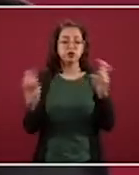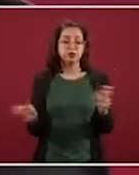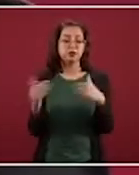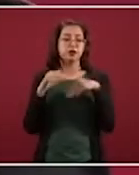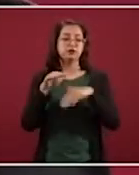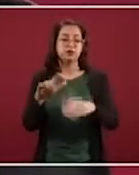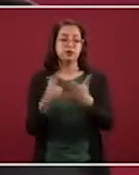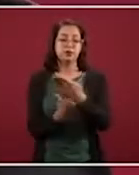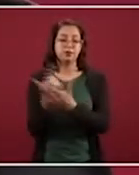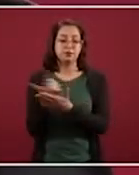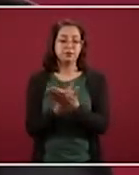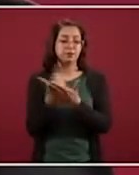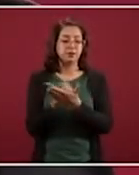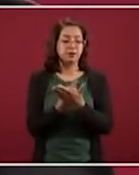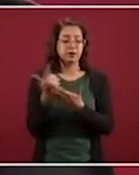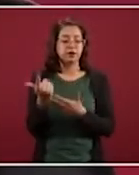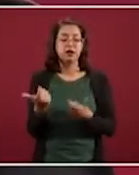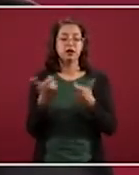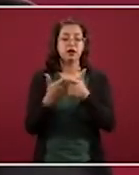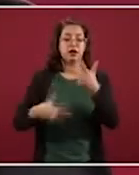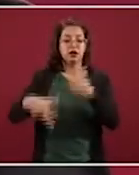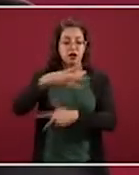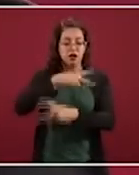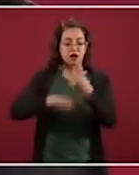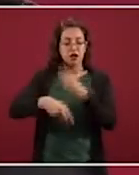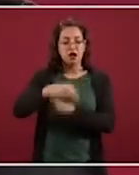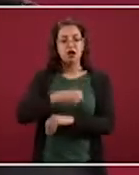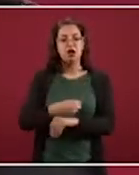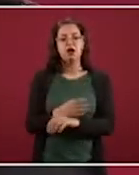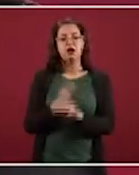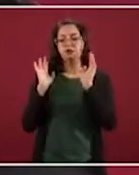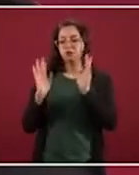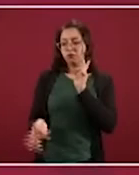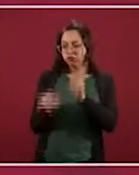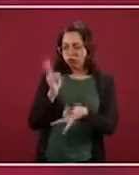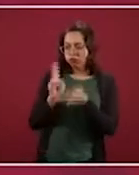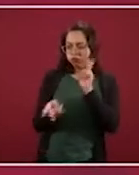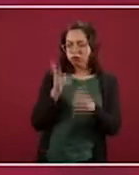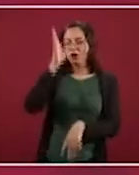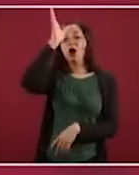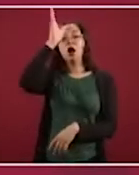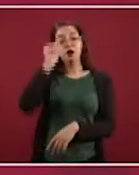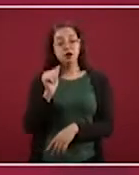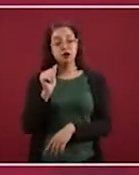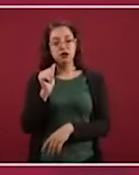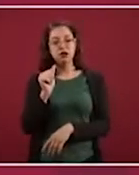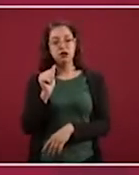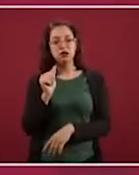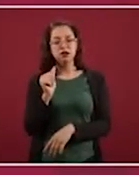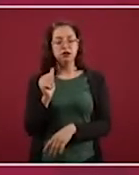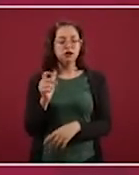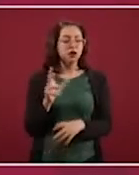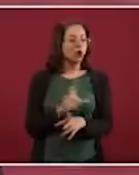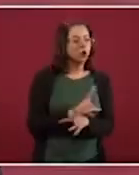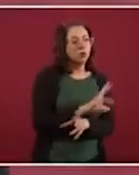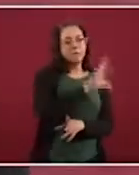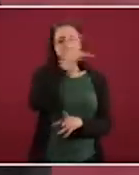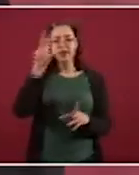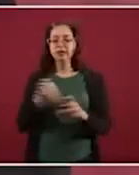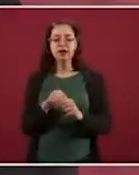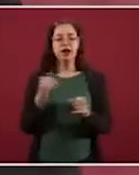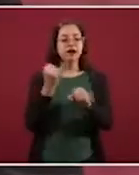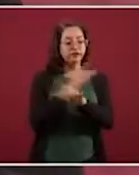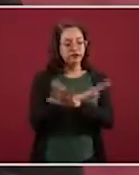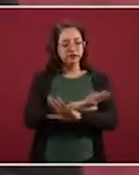financieras, y se acordó que todo lo que se tenga